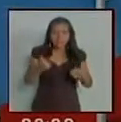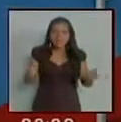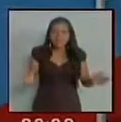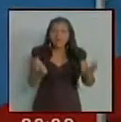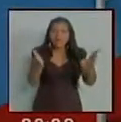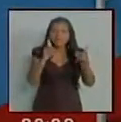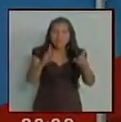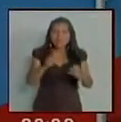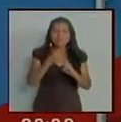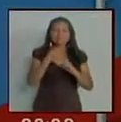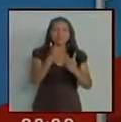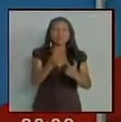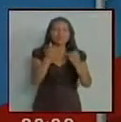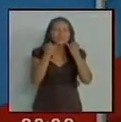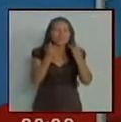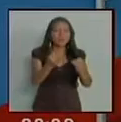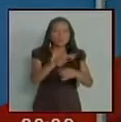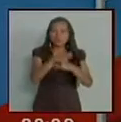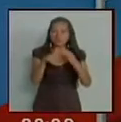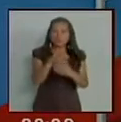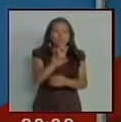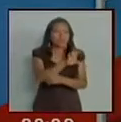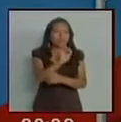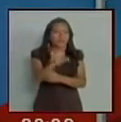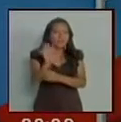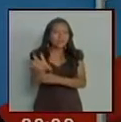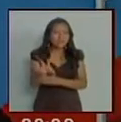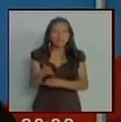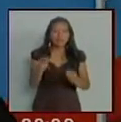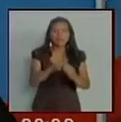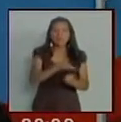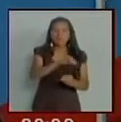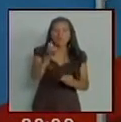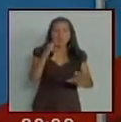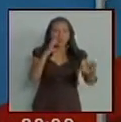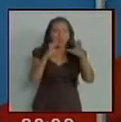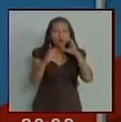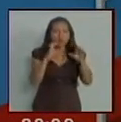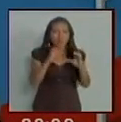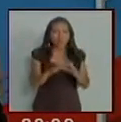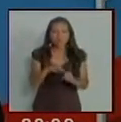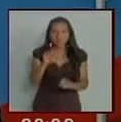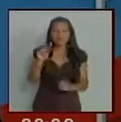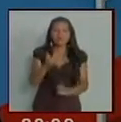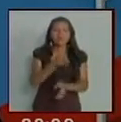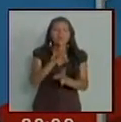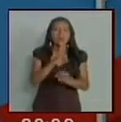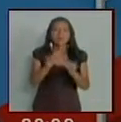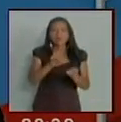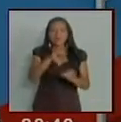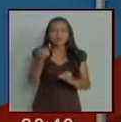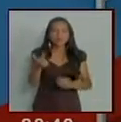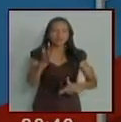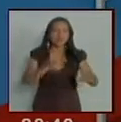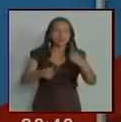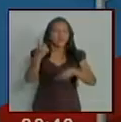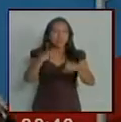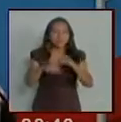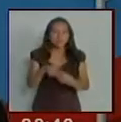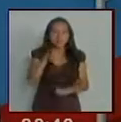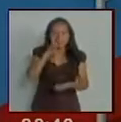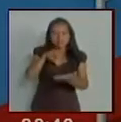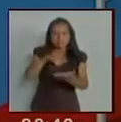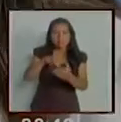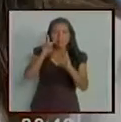escuche, el tener situaciones alternativas de comunicación, la biolectura, lenguaje de señas y demás, que